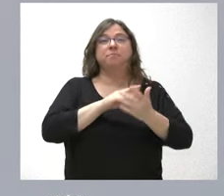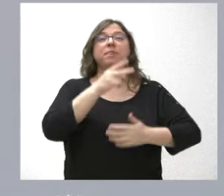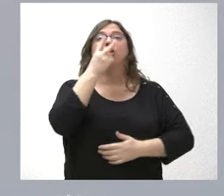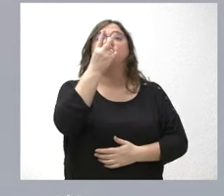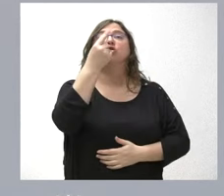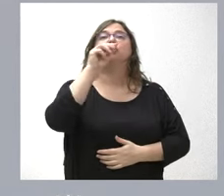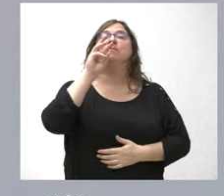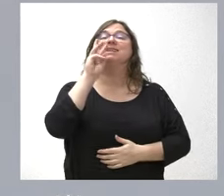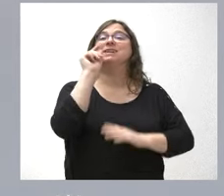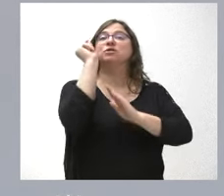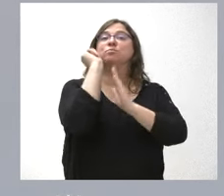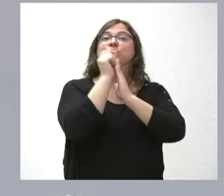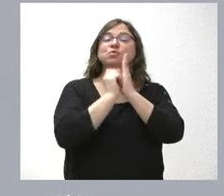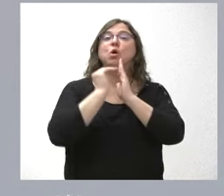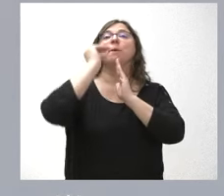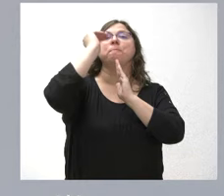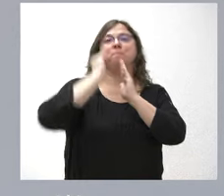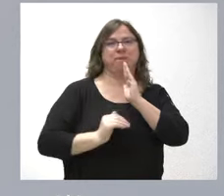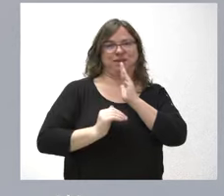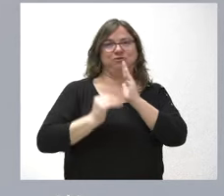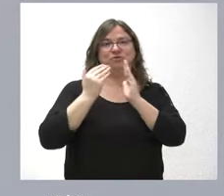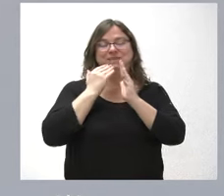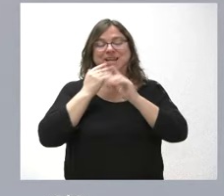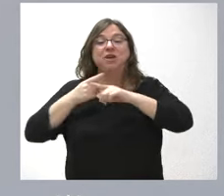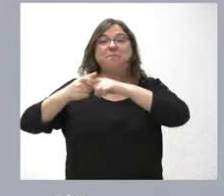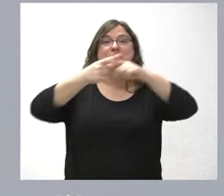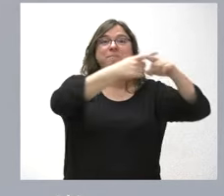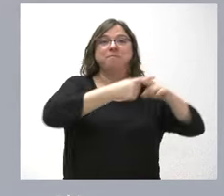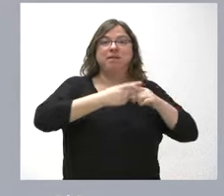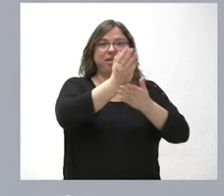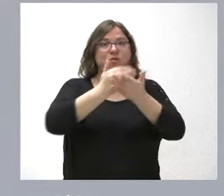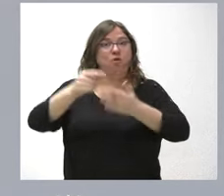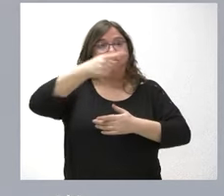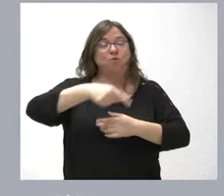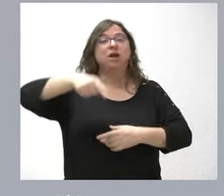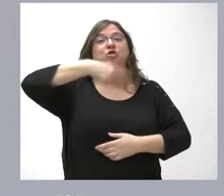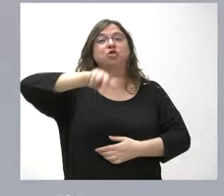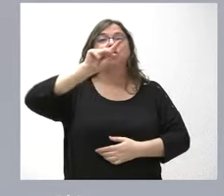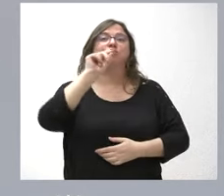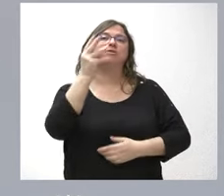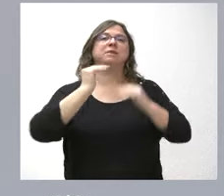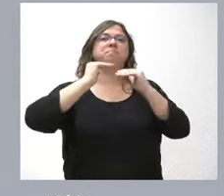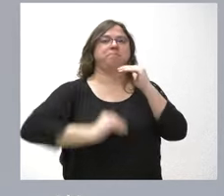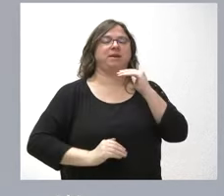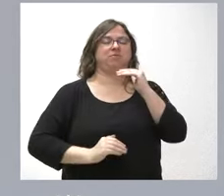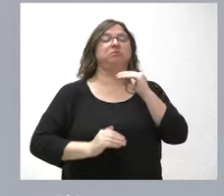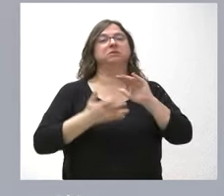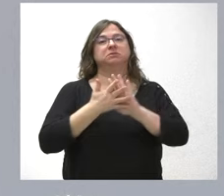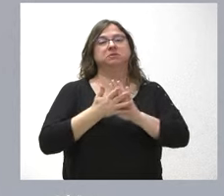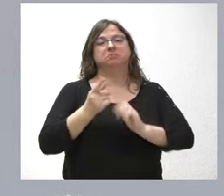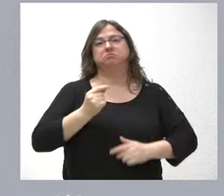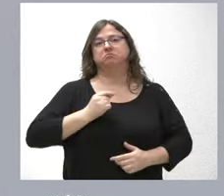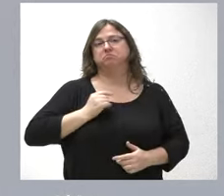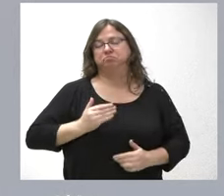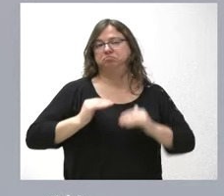2,3 puntos de deuda menos que la media de las comunidades autónomas, y esto nos sitúa, lógicamente, en un nivel de solvencia y